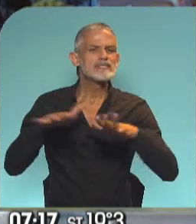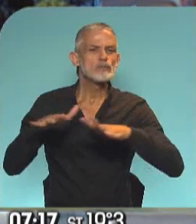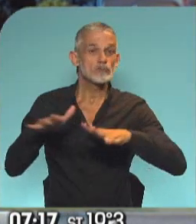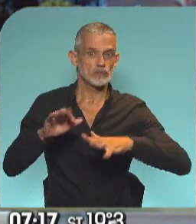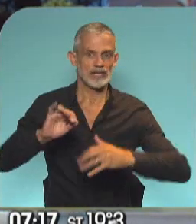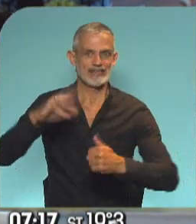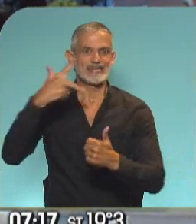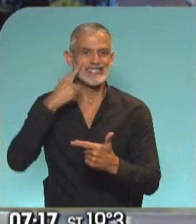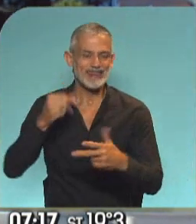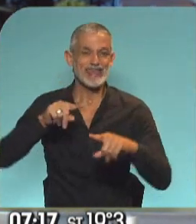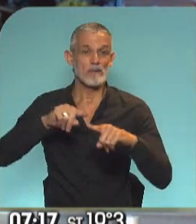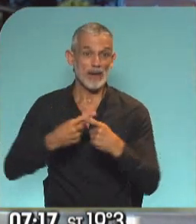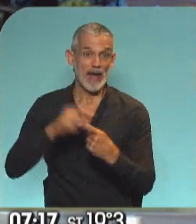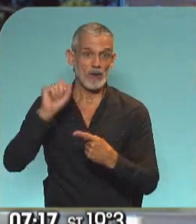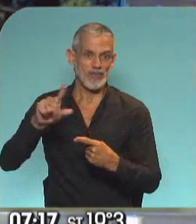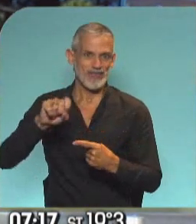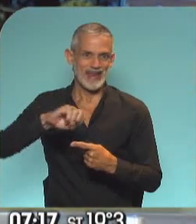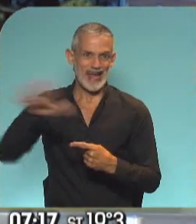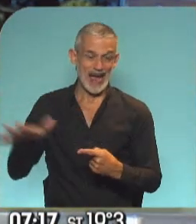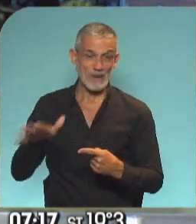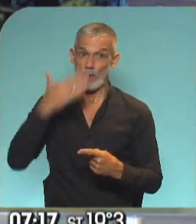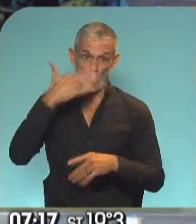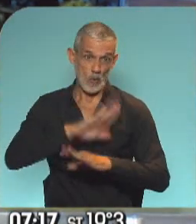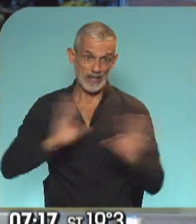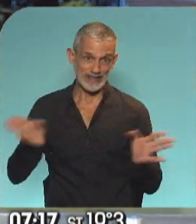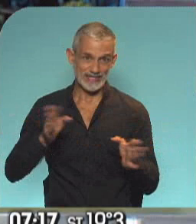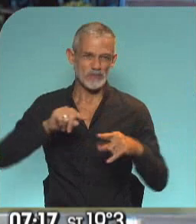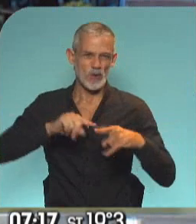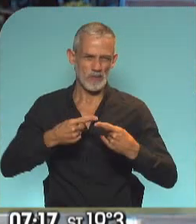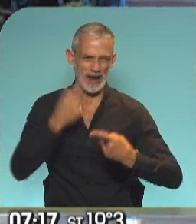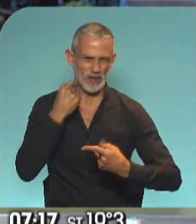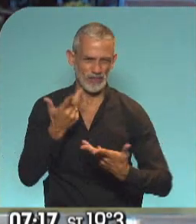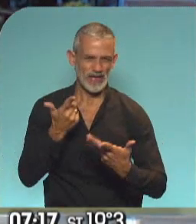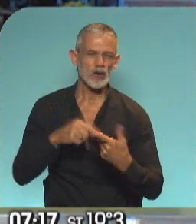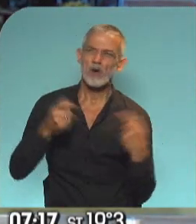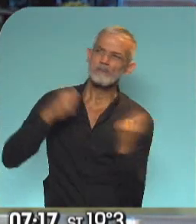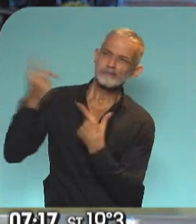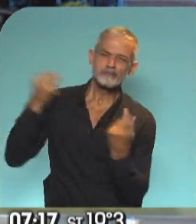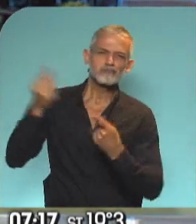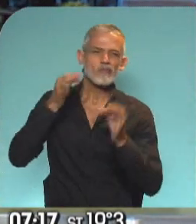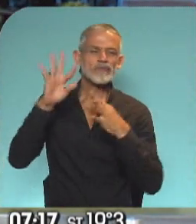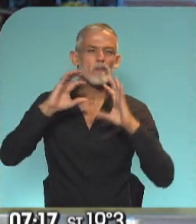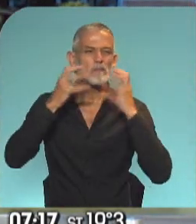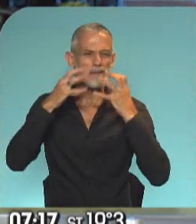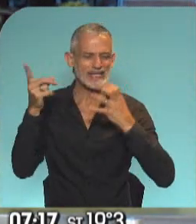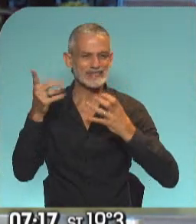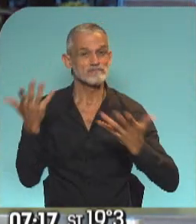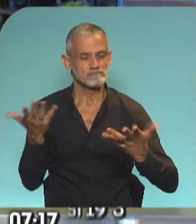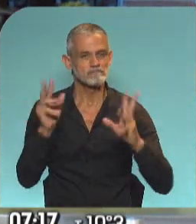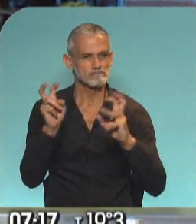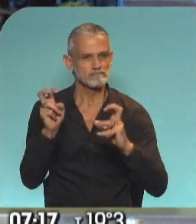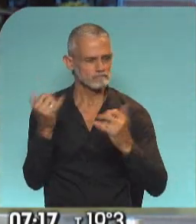este tercer día del paro del campo y final y todo lo que tiene que ver con la exportación del maíz.